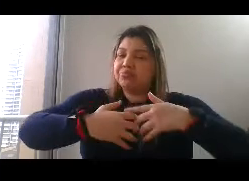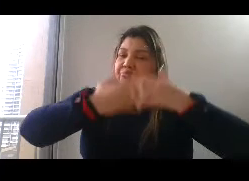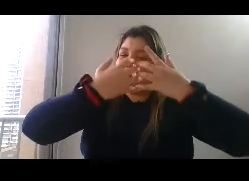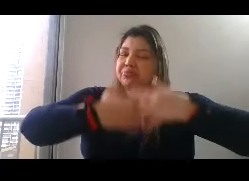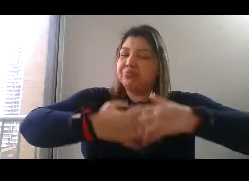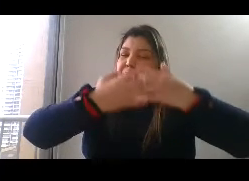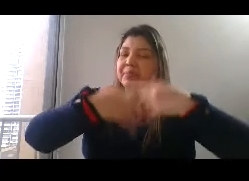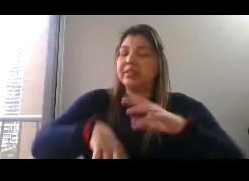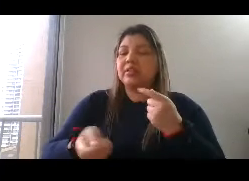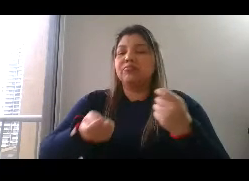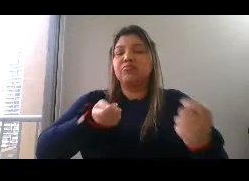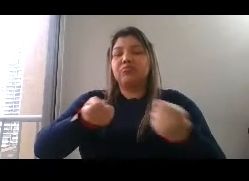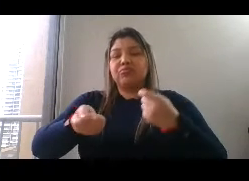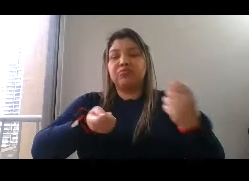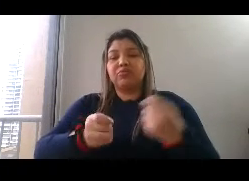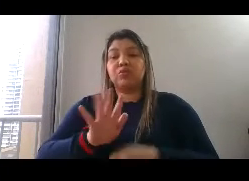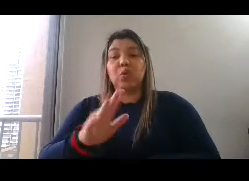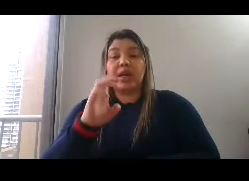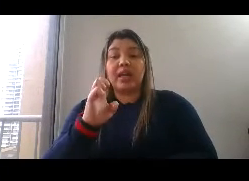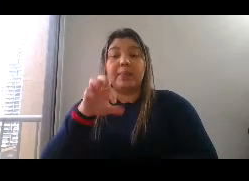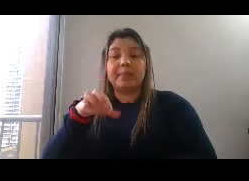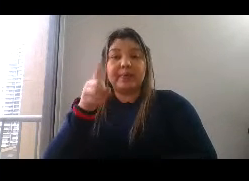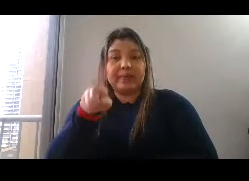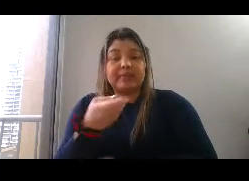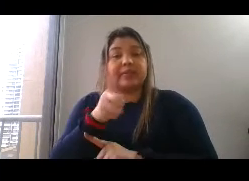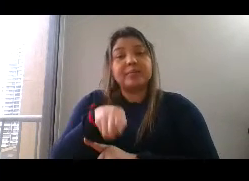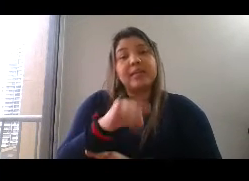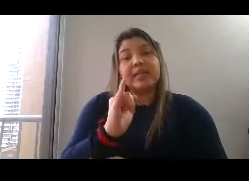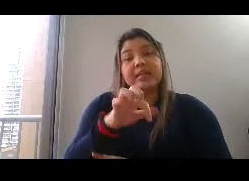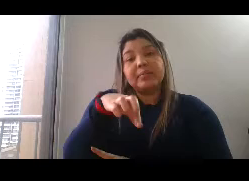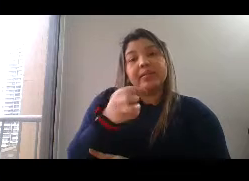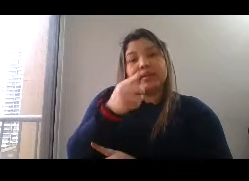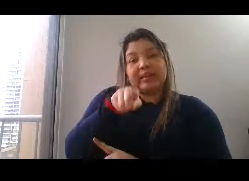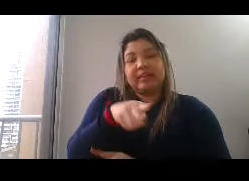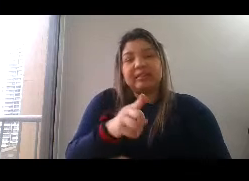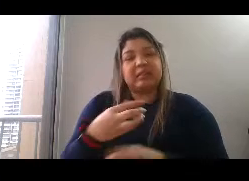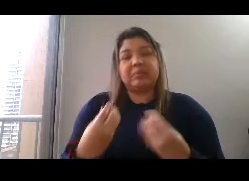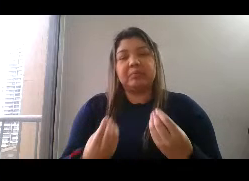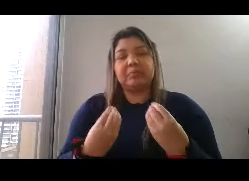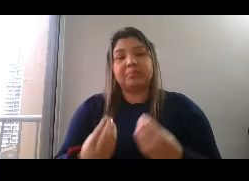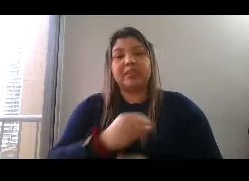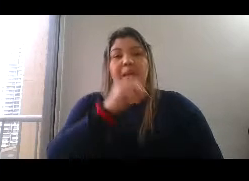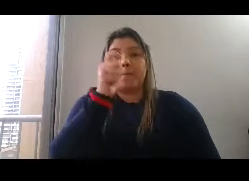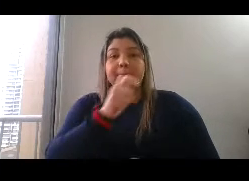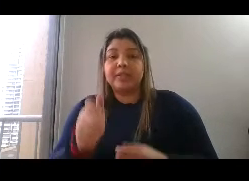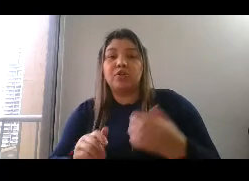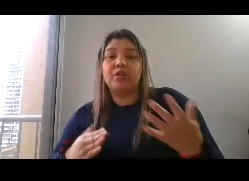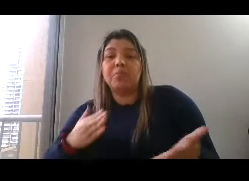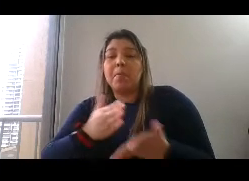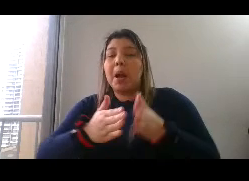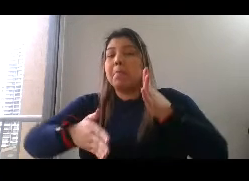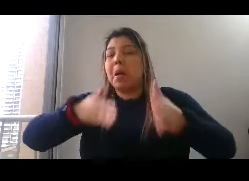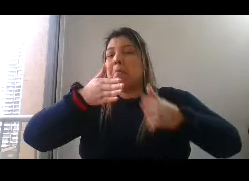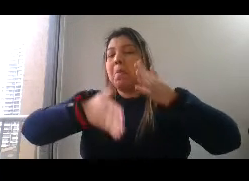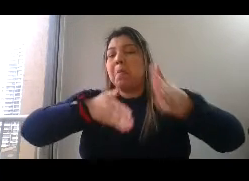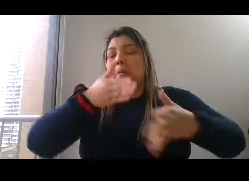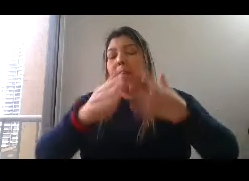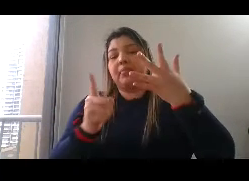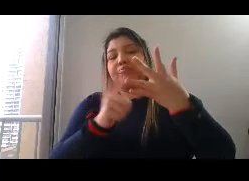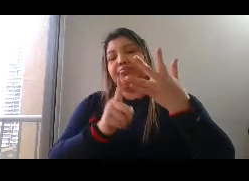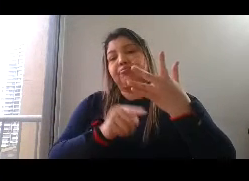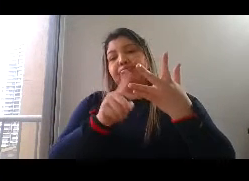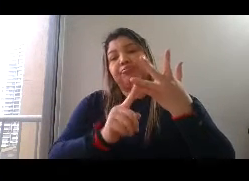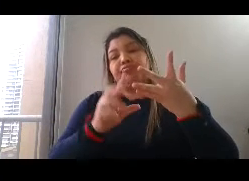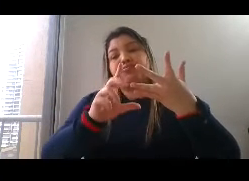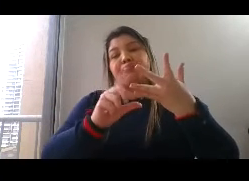beneficio, que son las EPS y las IPS, para que estos pacientes que están en triaje 4 y 5 no demanden servicios de